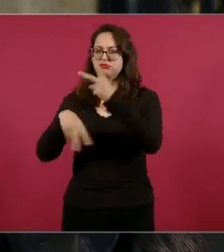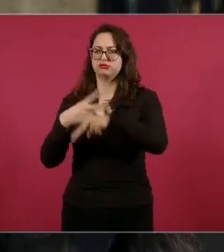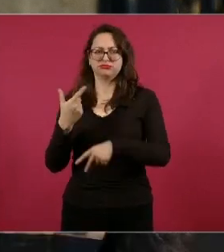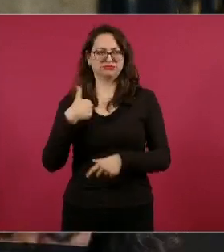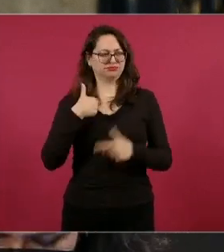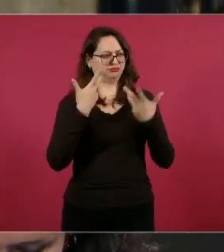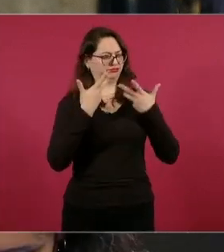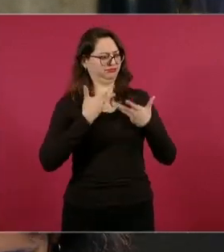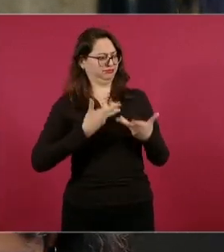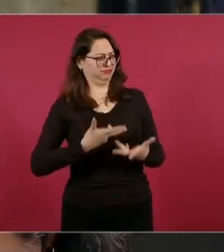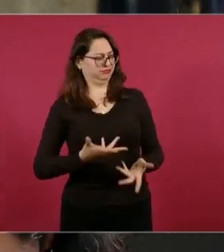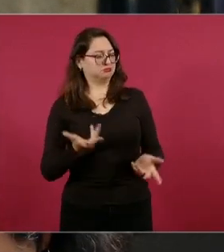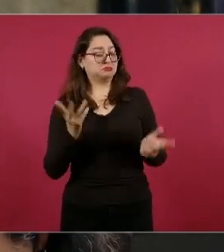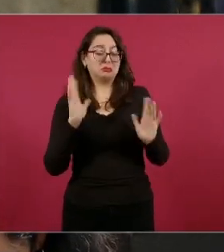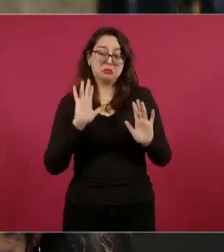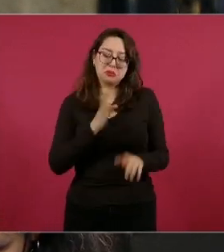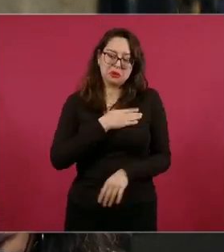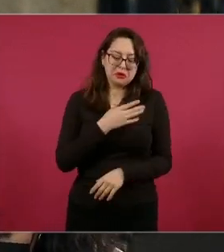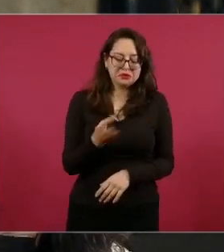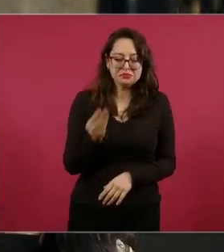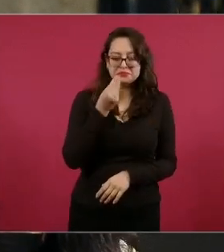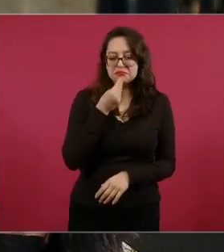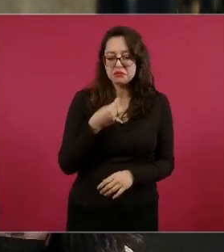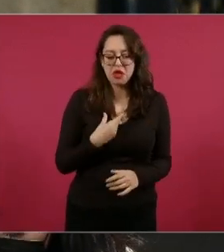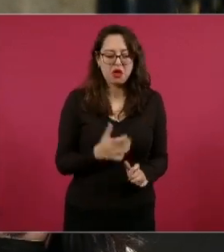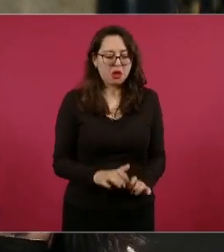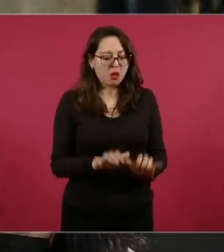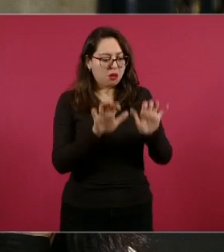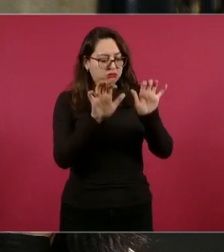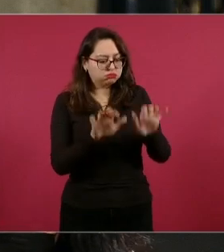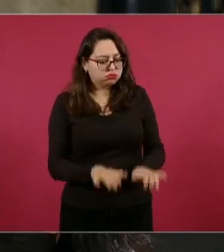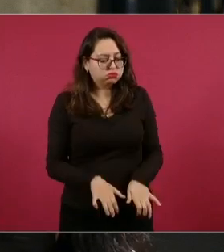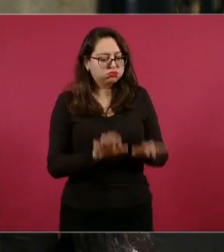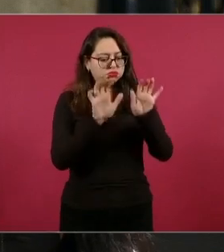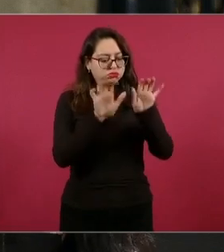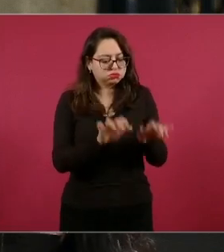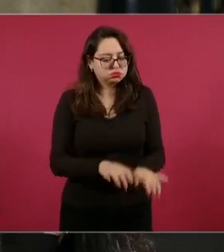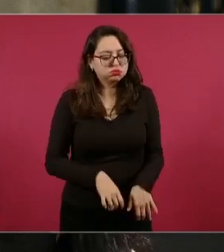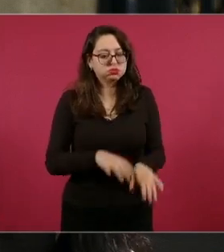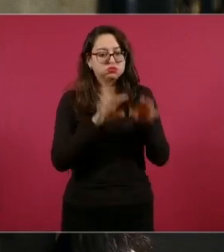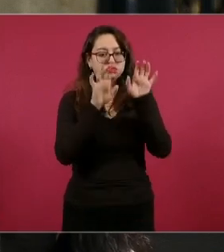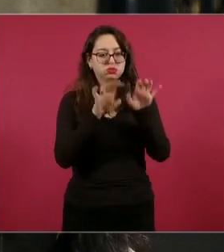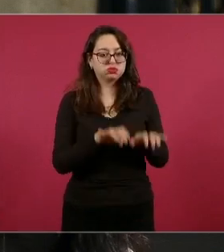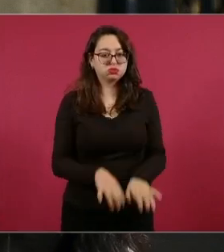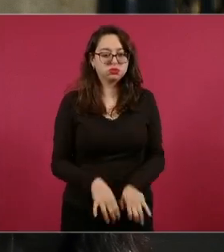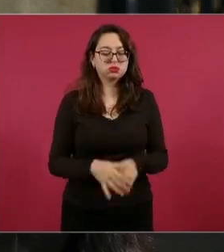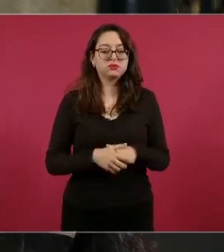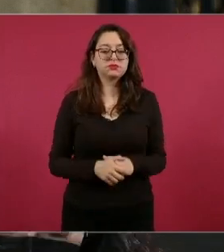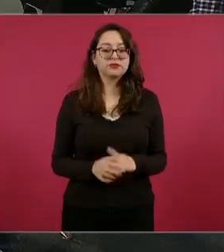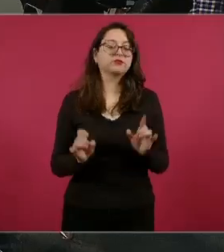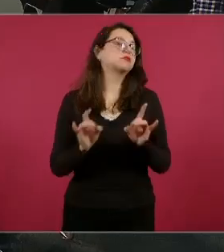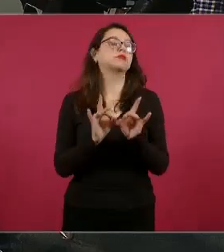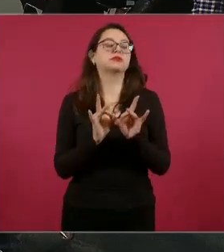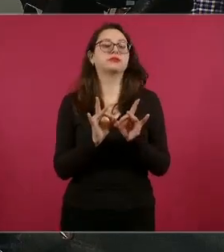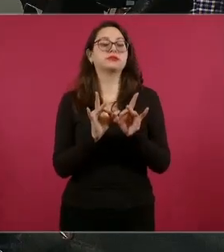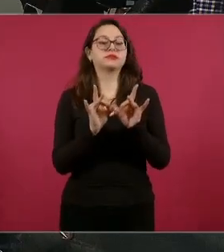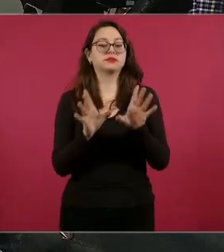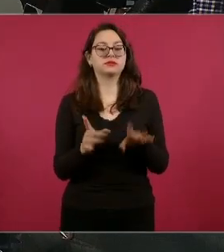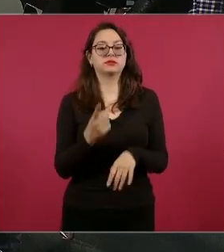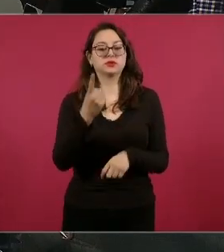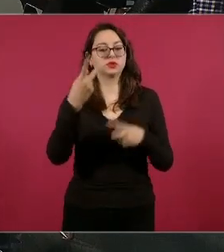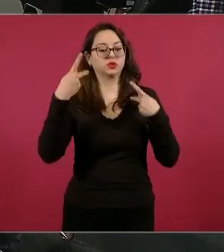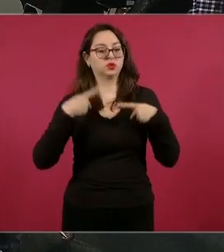estaba en mi habitación redactando la nota del día siguiente. Llegó una persona